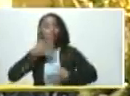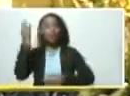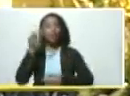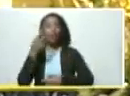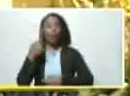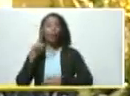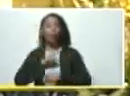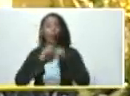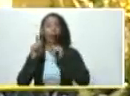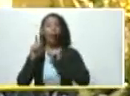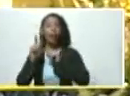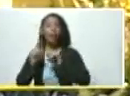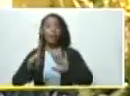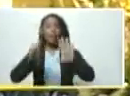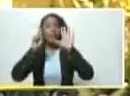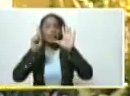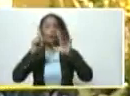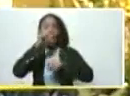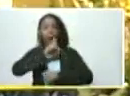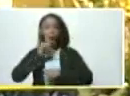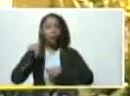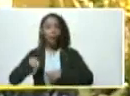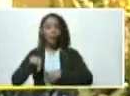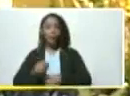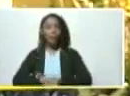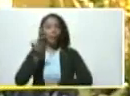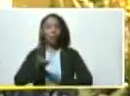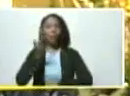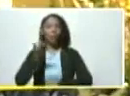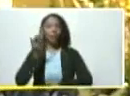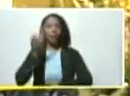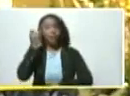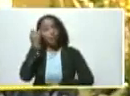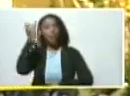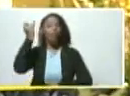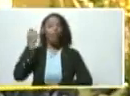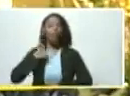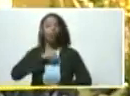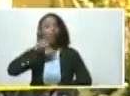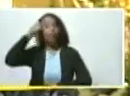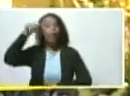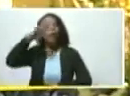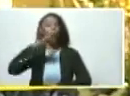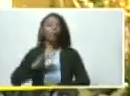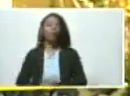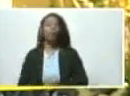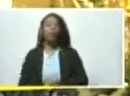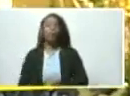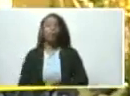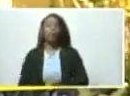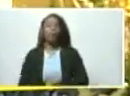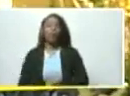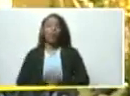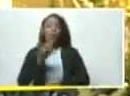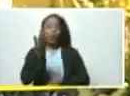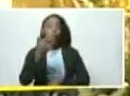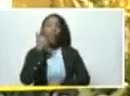arribado 6 años de esta sublime creación de nuestro pueblo, bueno, que como usted lo